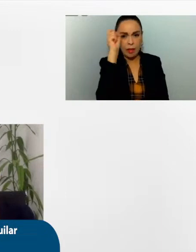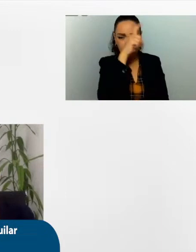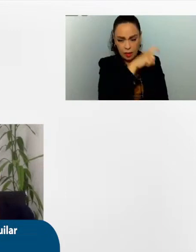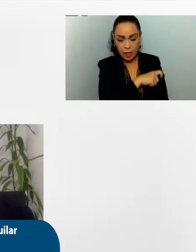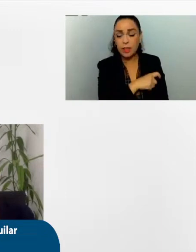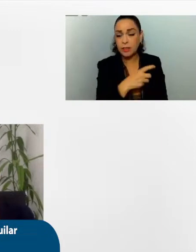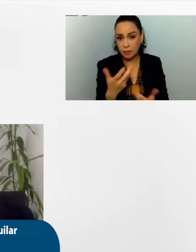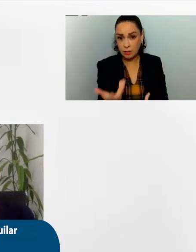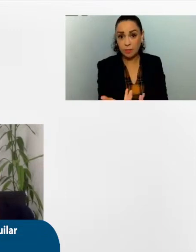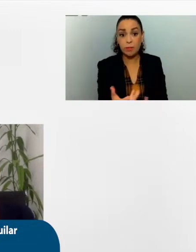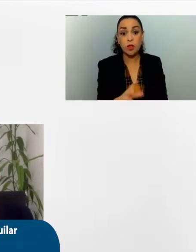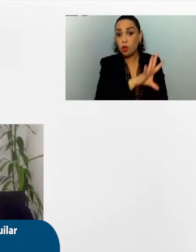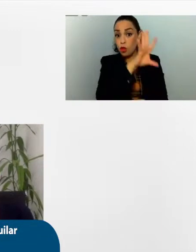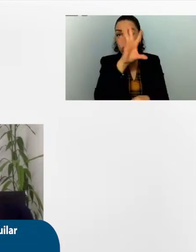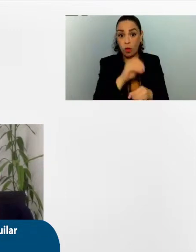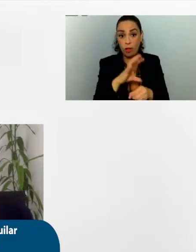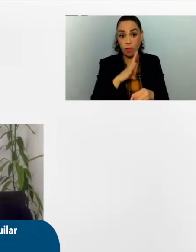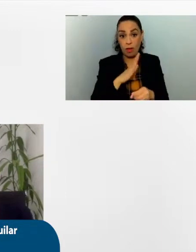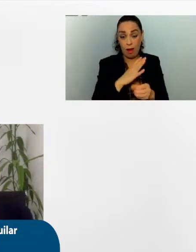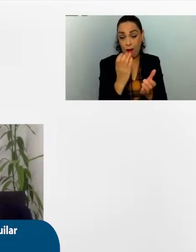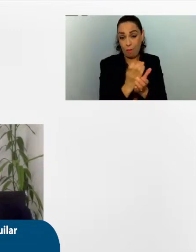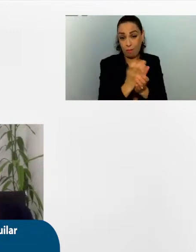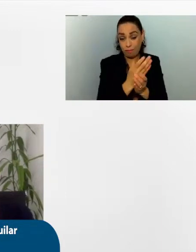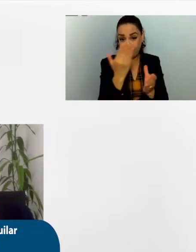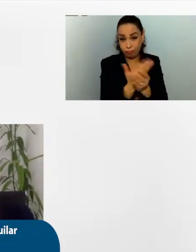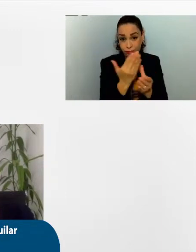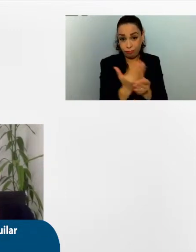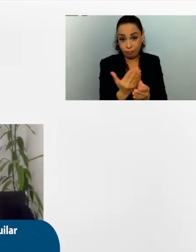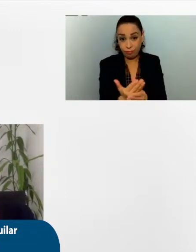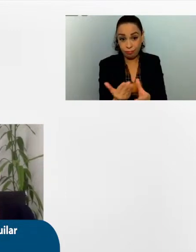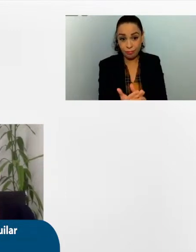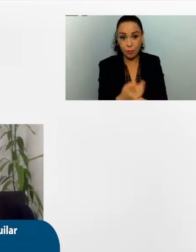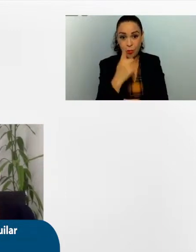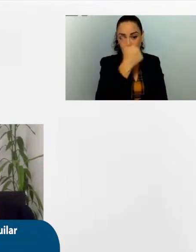contenidos en el cuaderno tienen particularidades que los hacen interesantes.